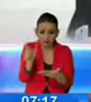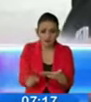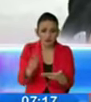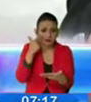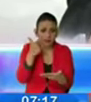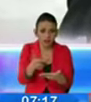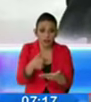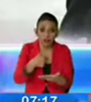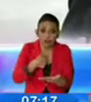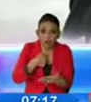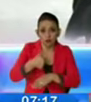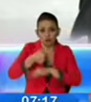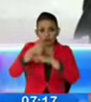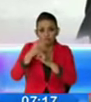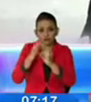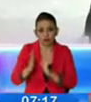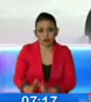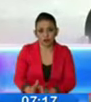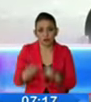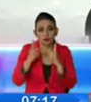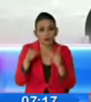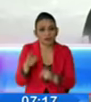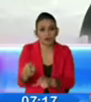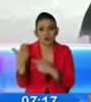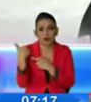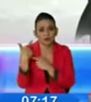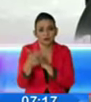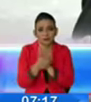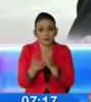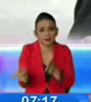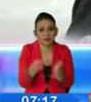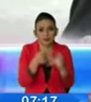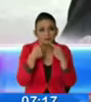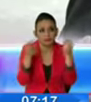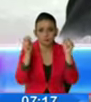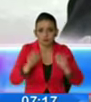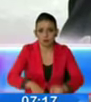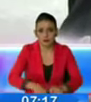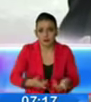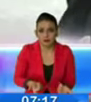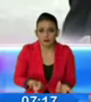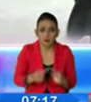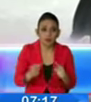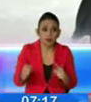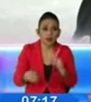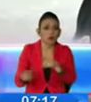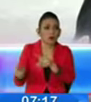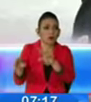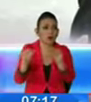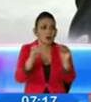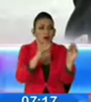que por mi fuero no era competente para pronunciarse, pero que en base a dimes y diretes